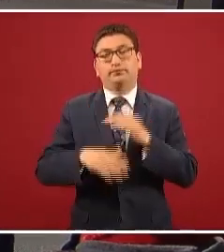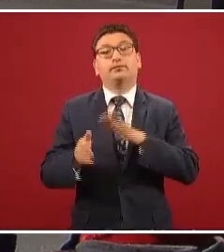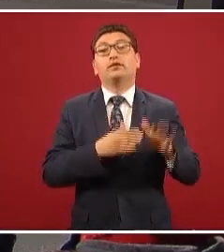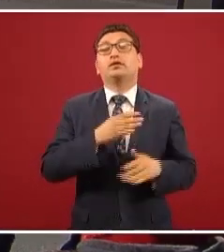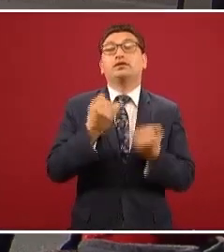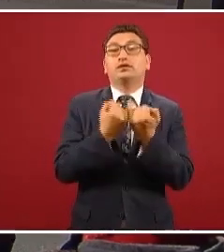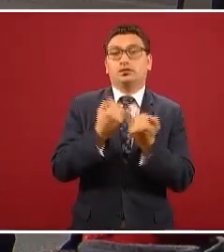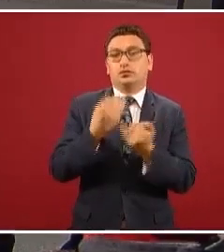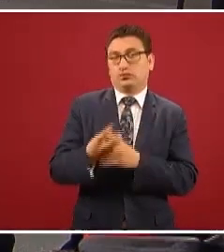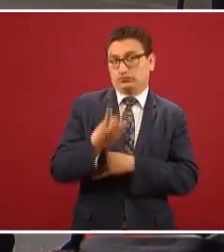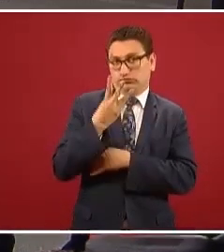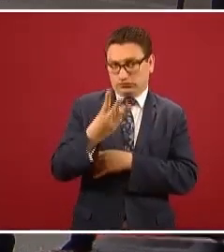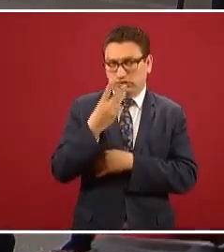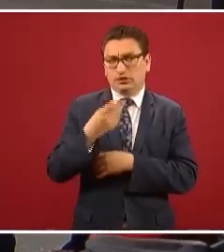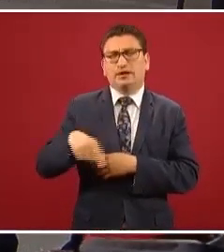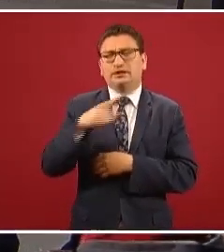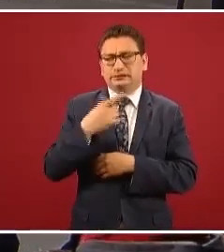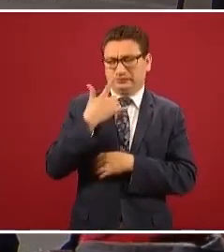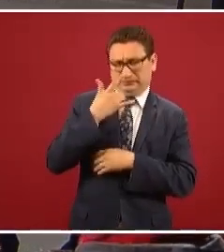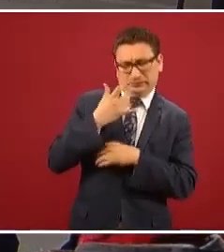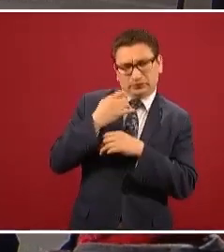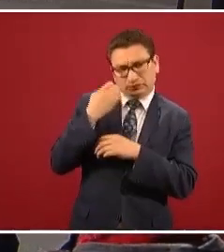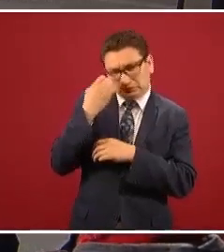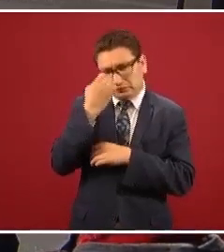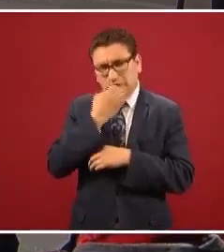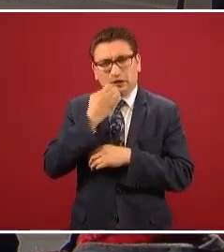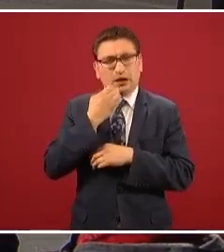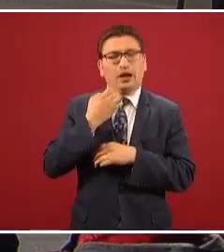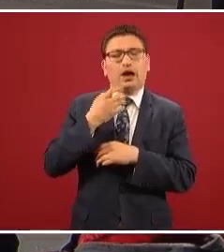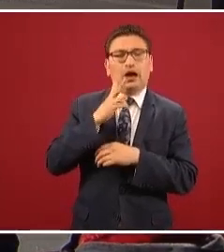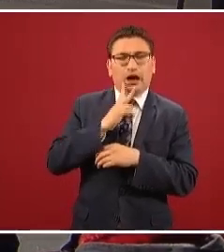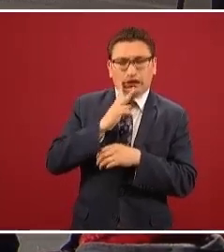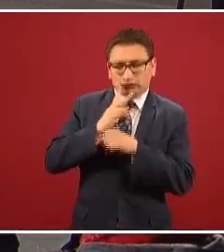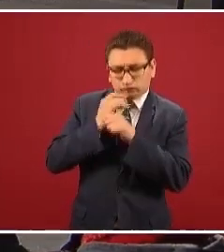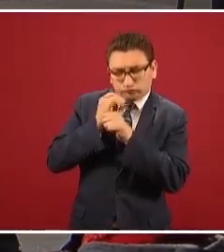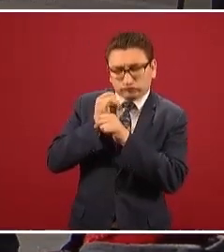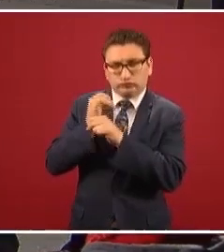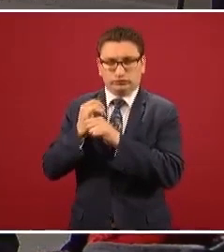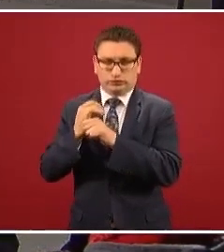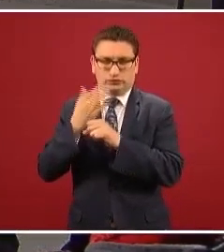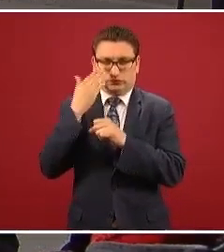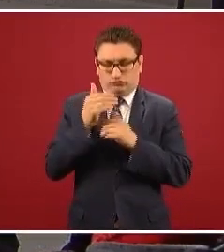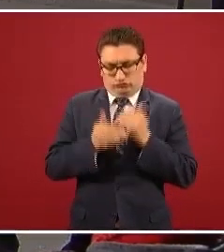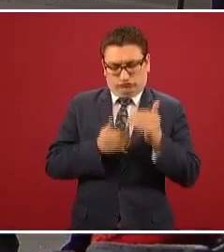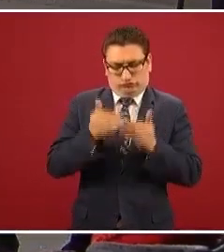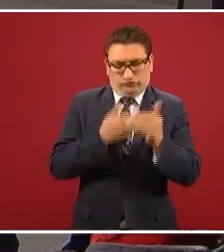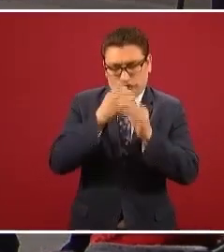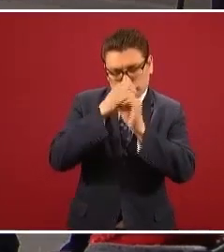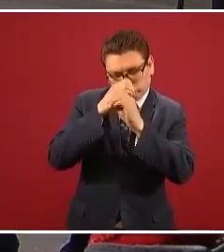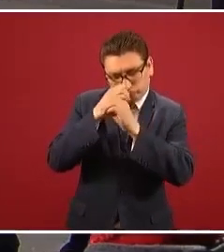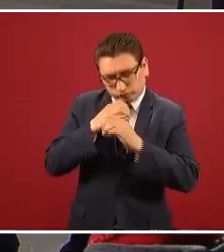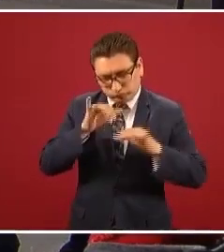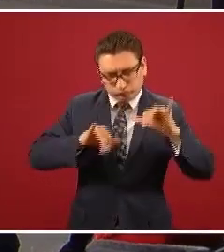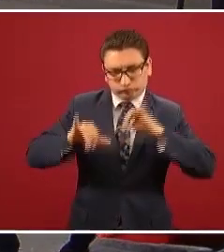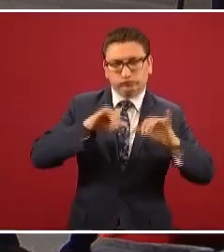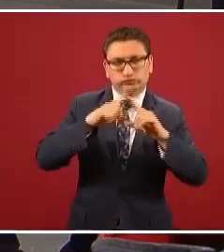día 3 casos sospechosos que estaban en estudio. Alcanzamos por las horas del proceso de laboratorio